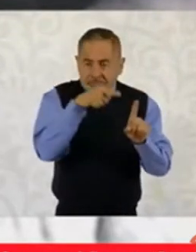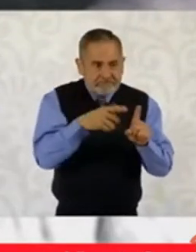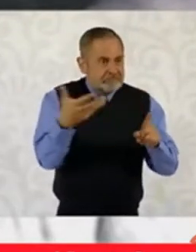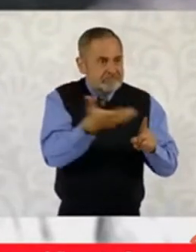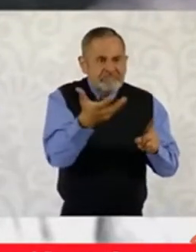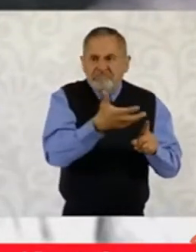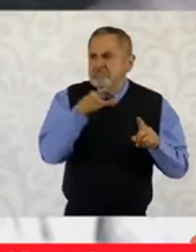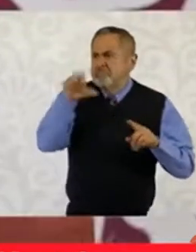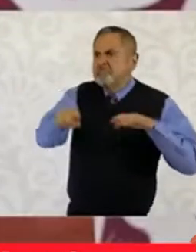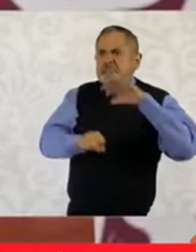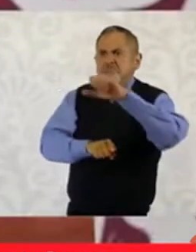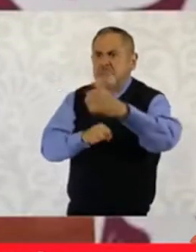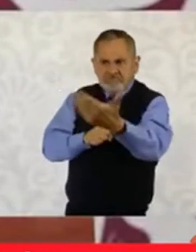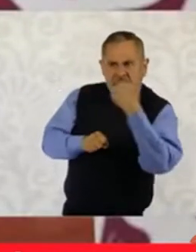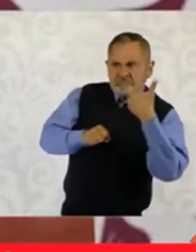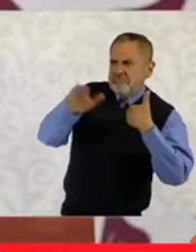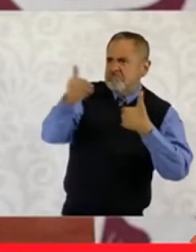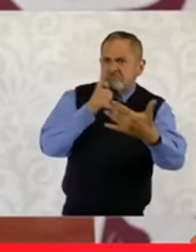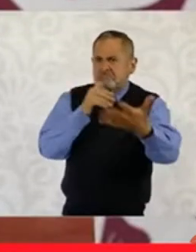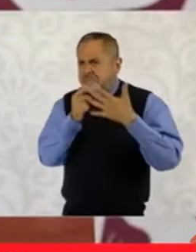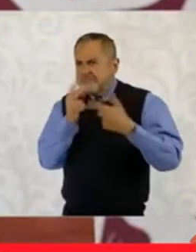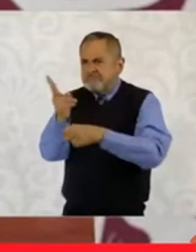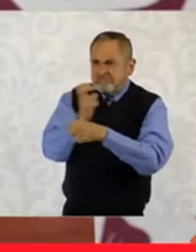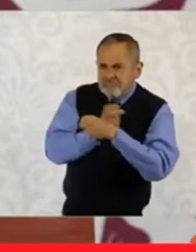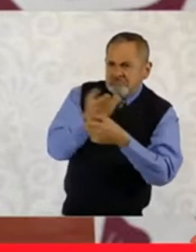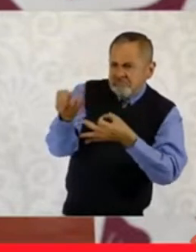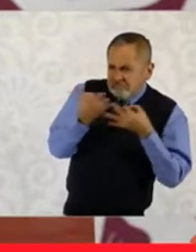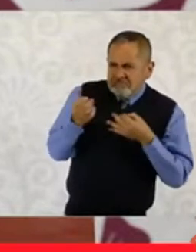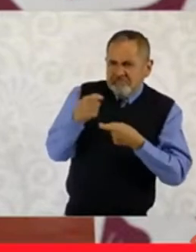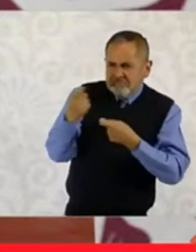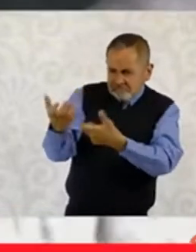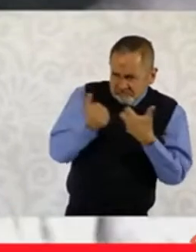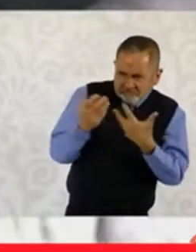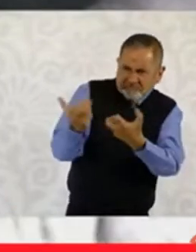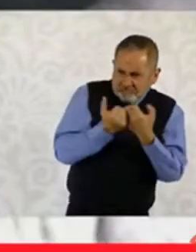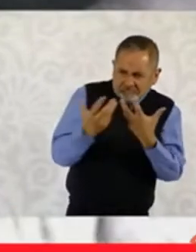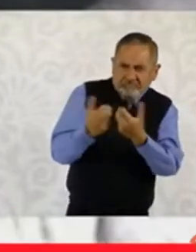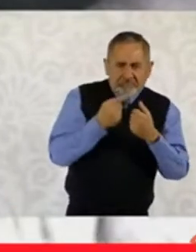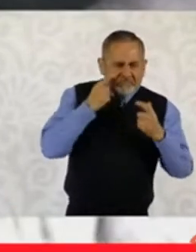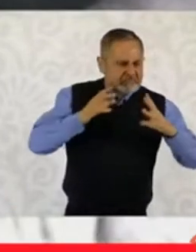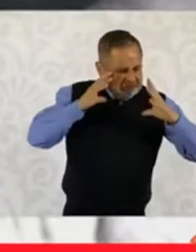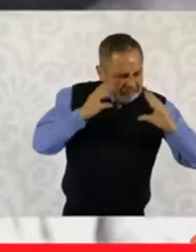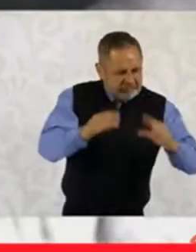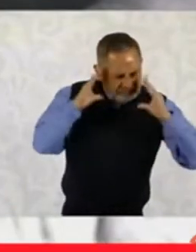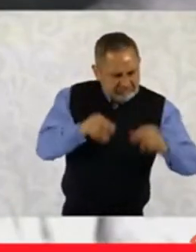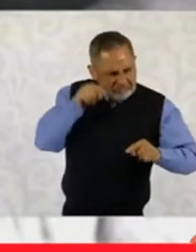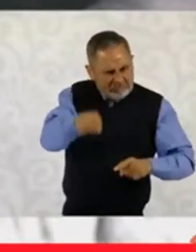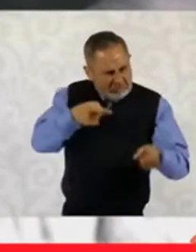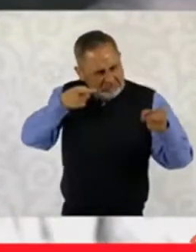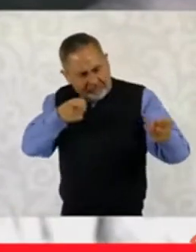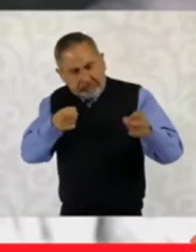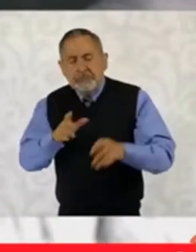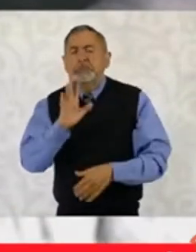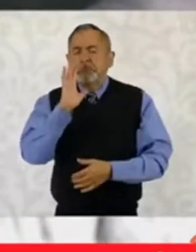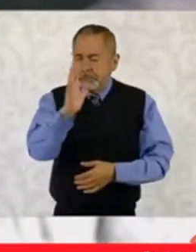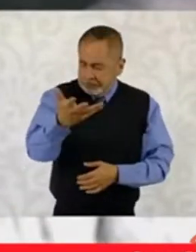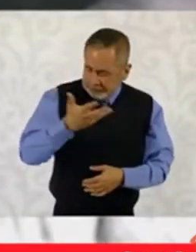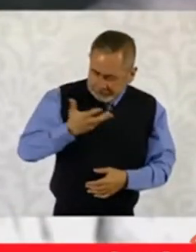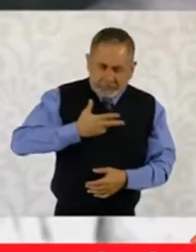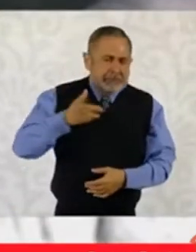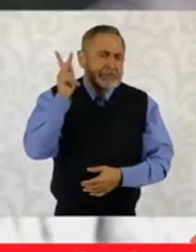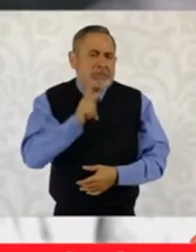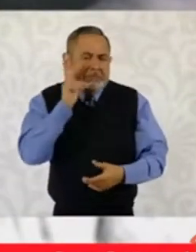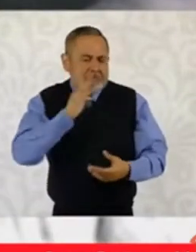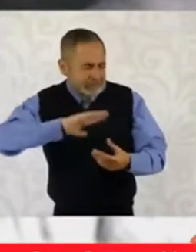reclutamiento para esta organización delictiva está confirmada. Y es una investigación sustentada, no es una investigación de un